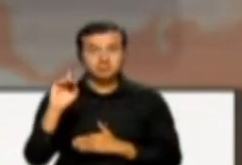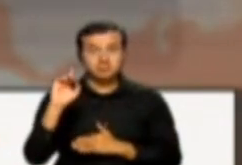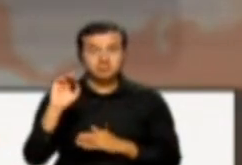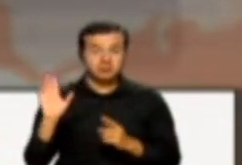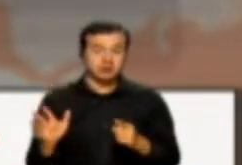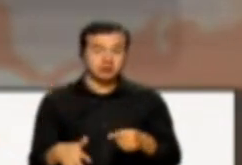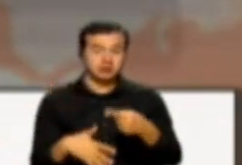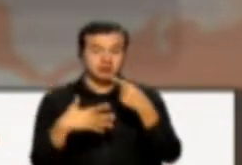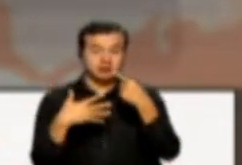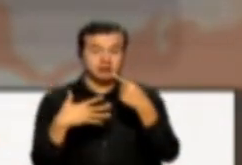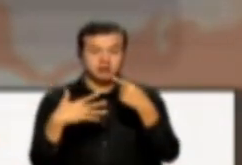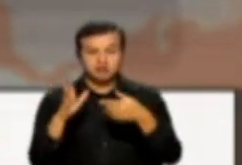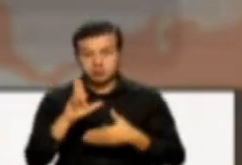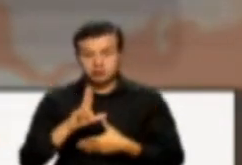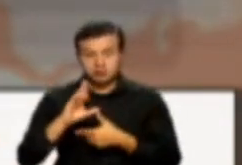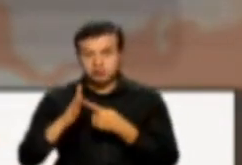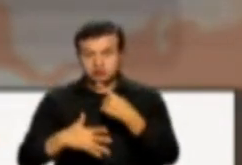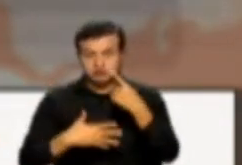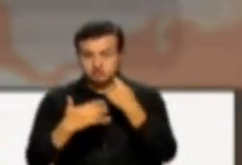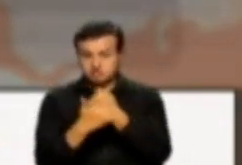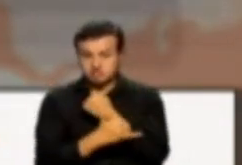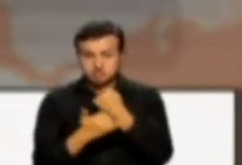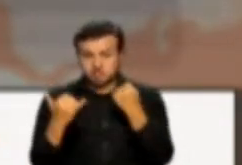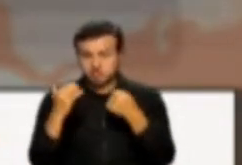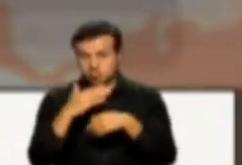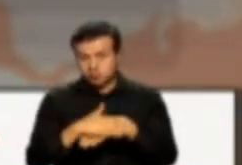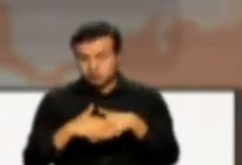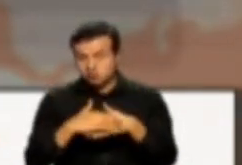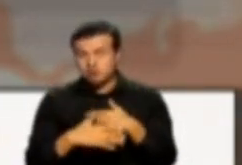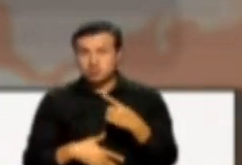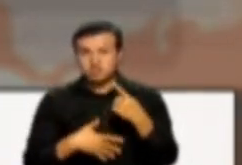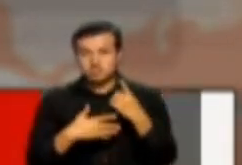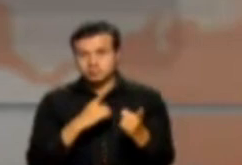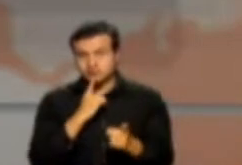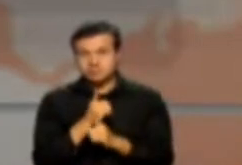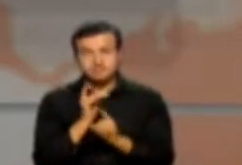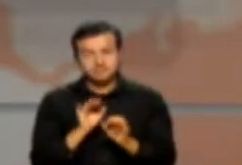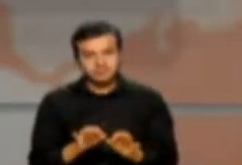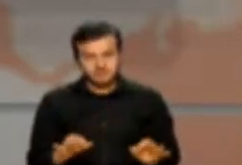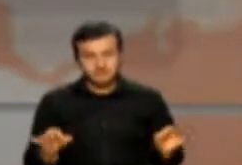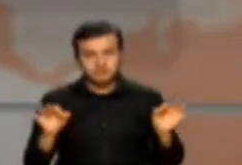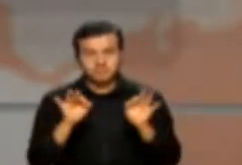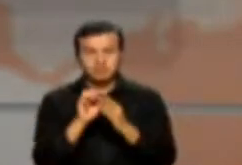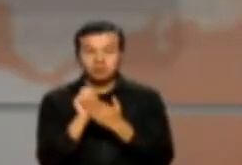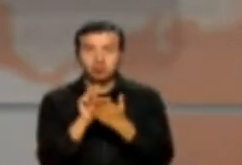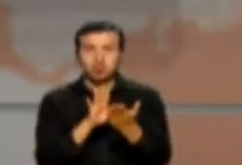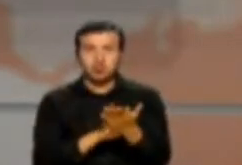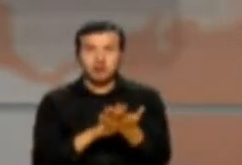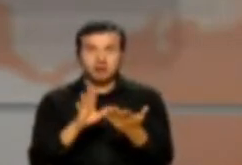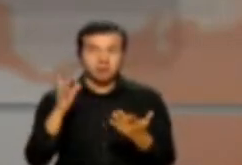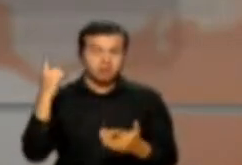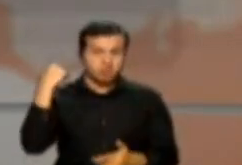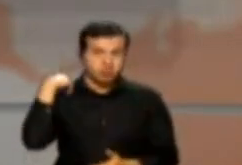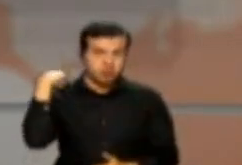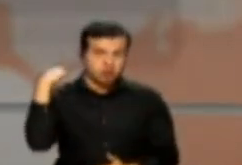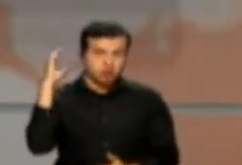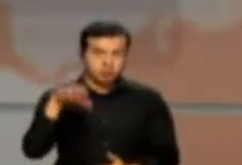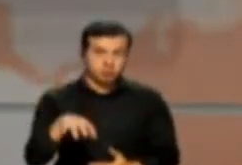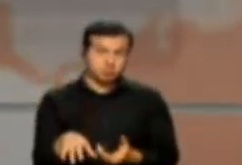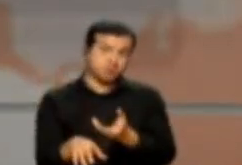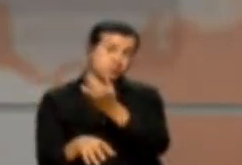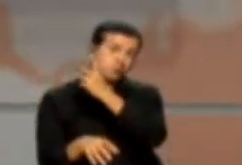sexto en toda latinoamérica en toda sudamérica es importante porque los programas de trasplante de pulmón son los